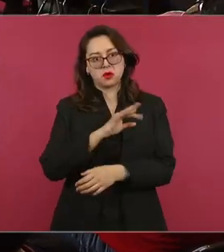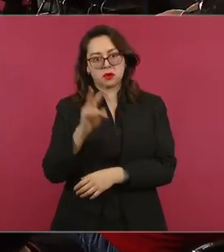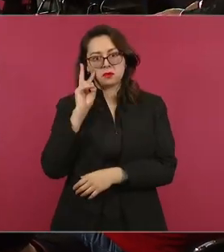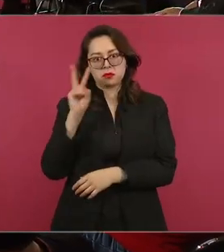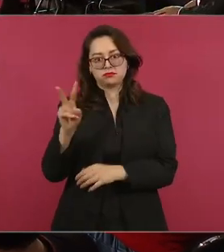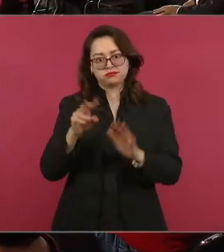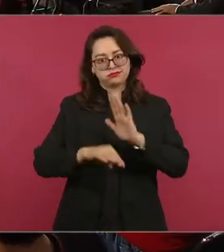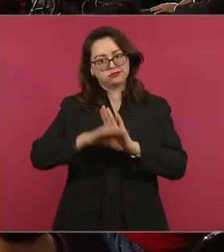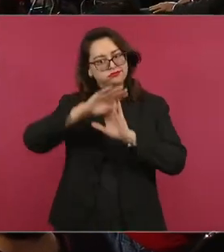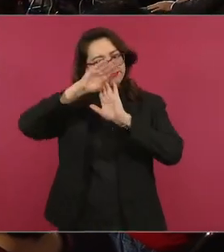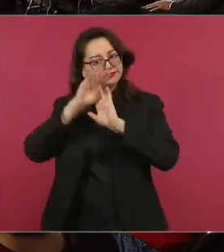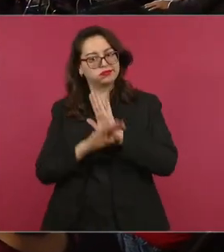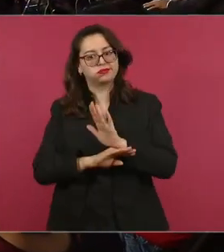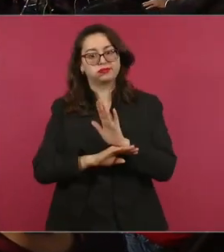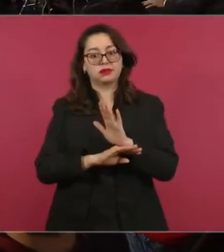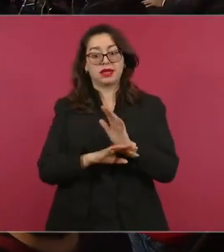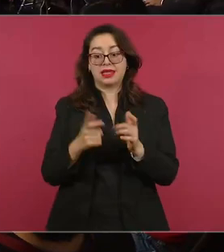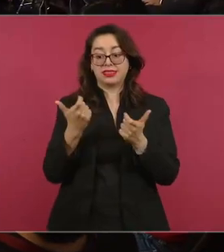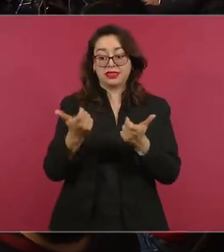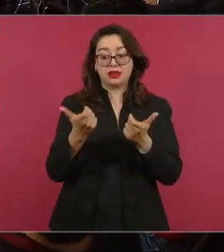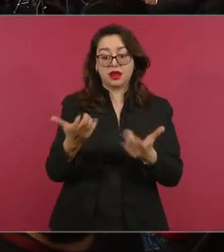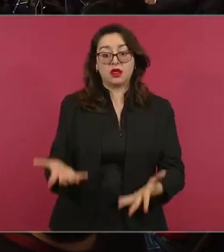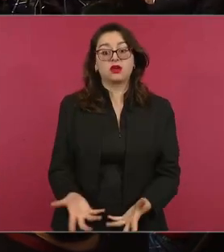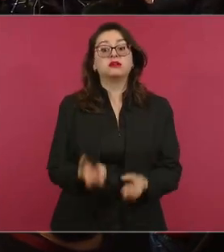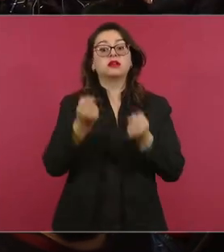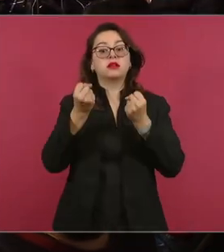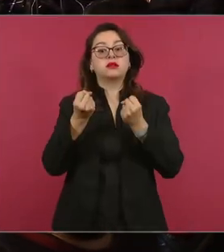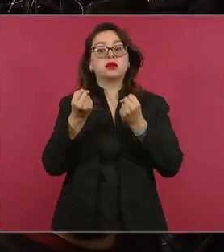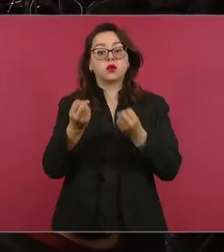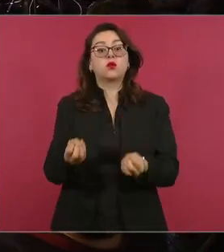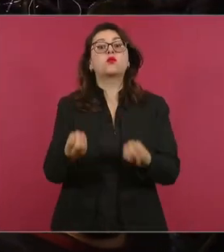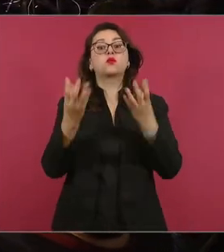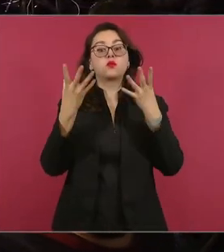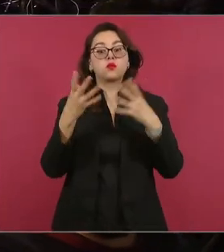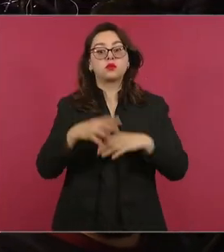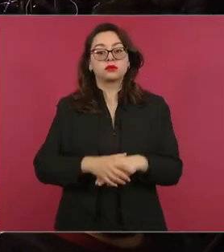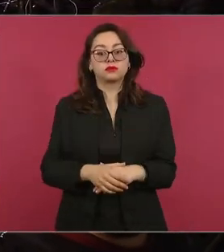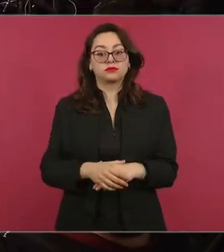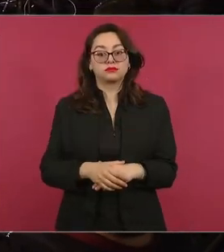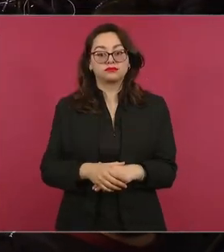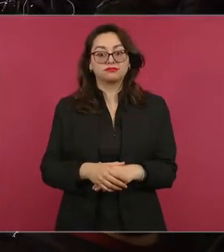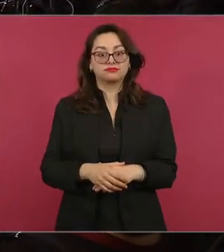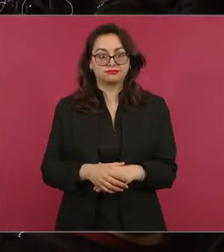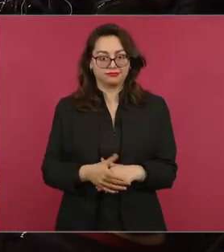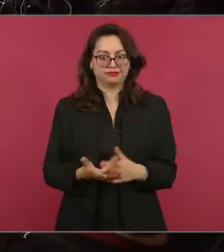esto es lo que nos ayuda a tener presupuesto.